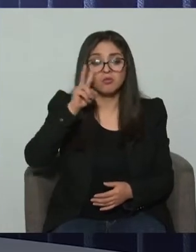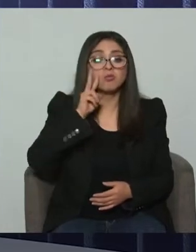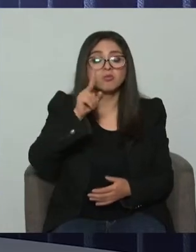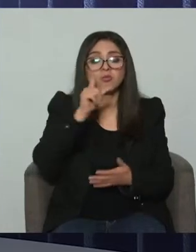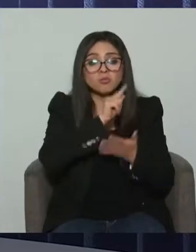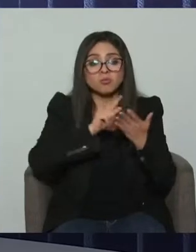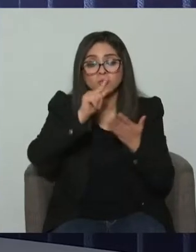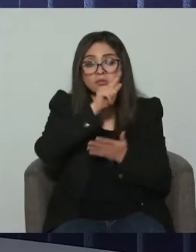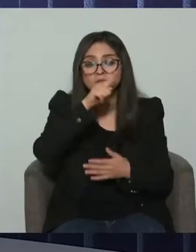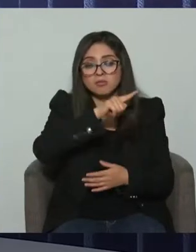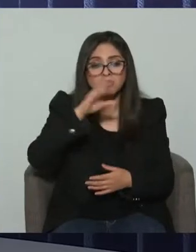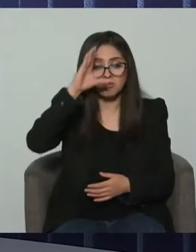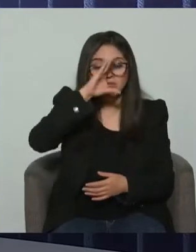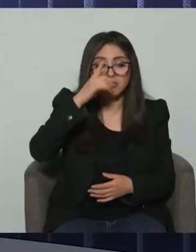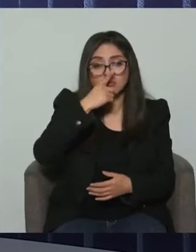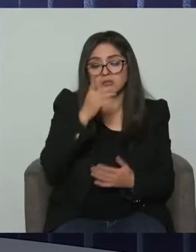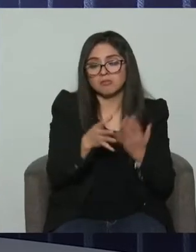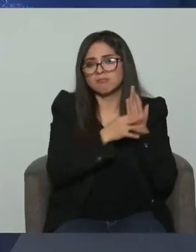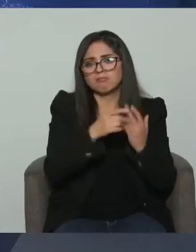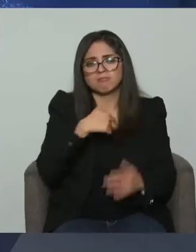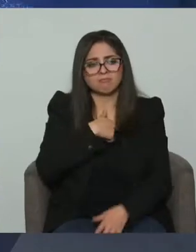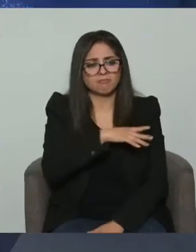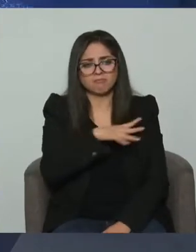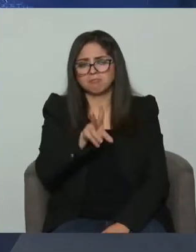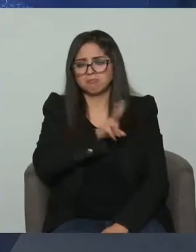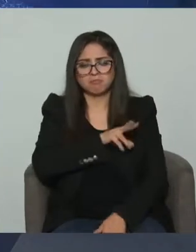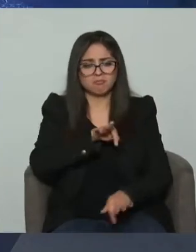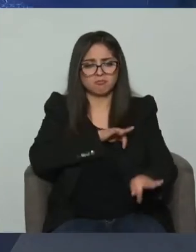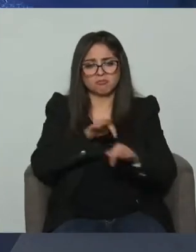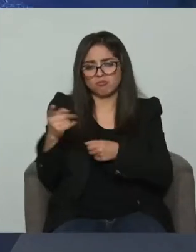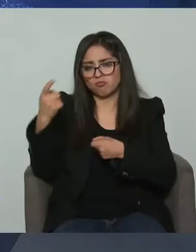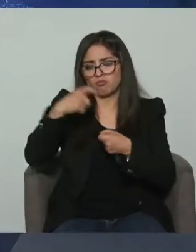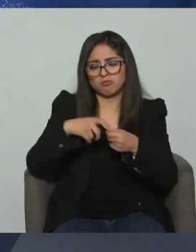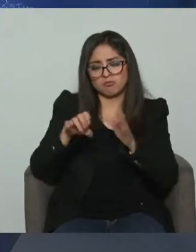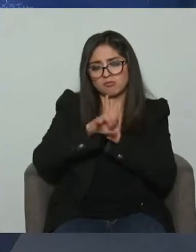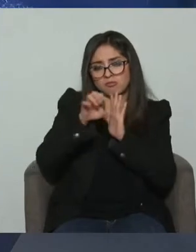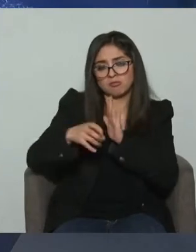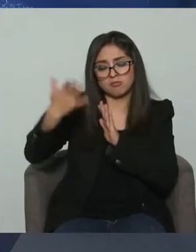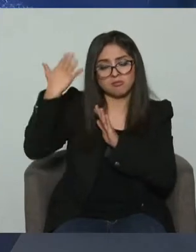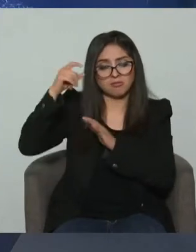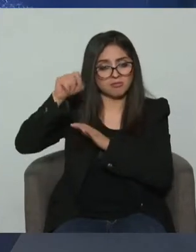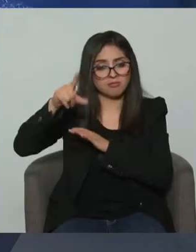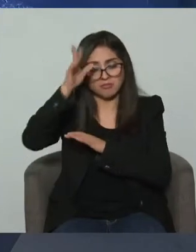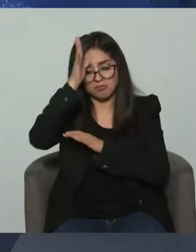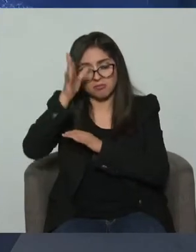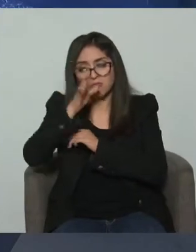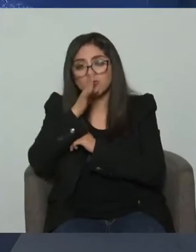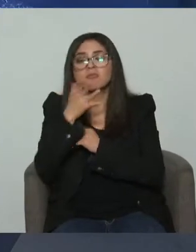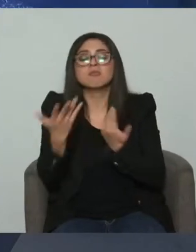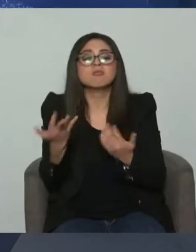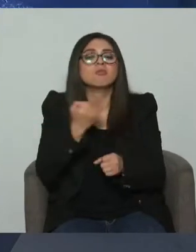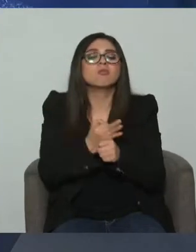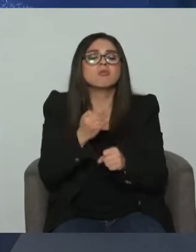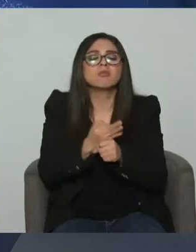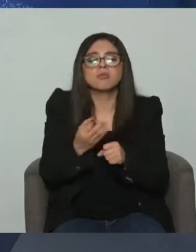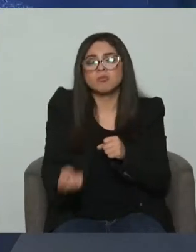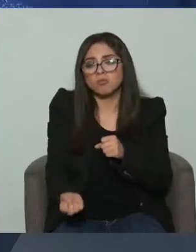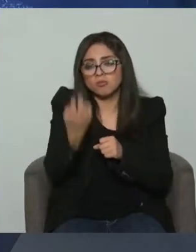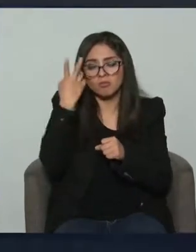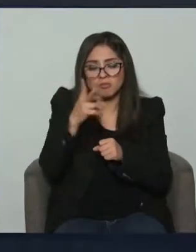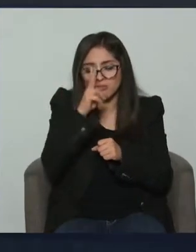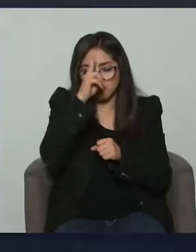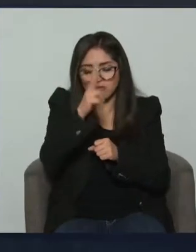donde hemos visto, tú ya misma lo has mencionado, estuvimos pues digamos que caminando o transcurriendo,